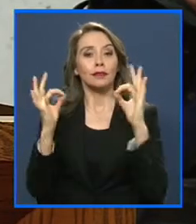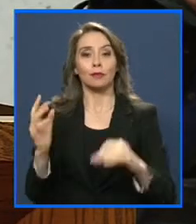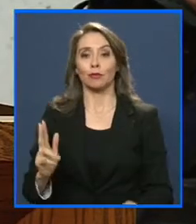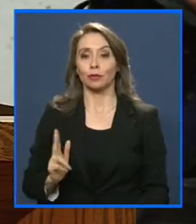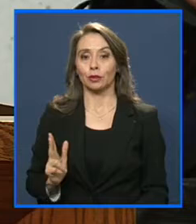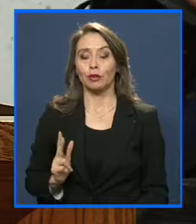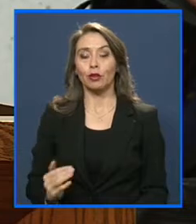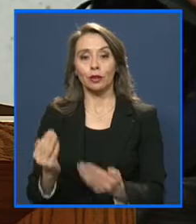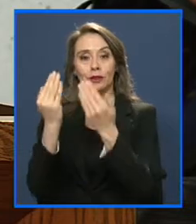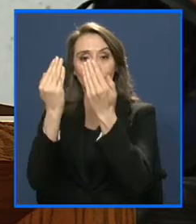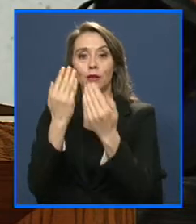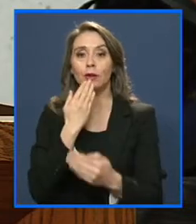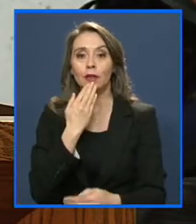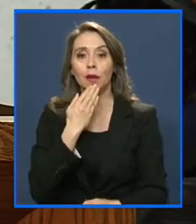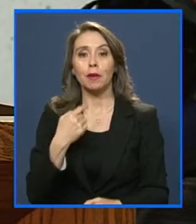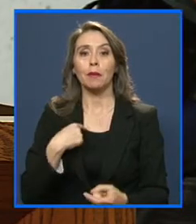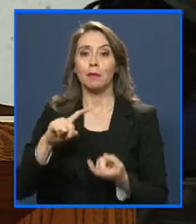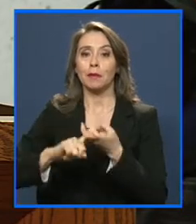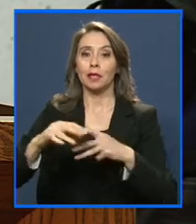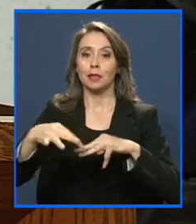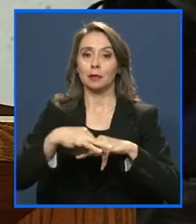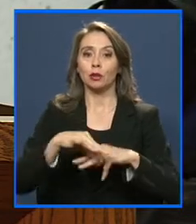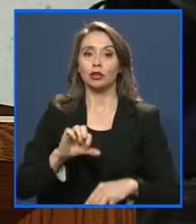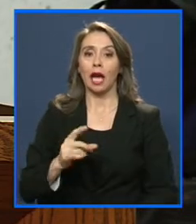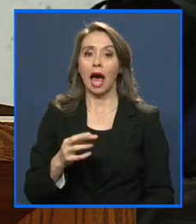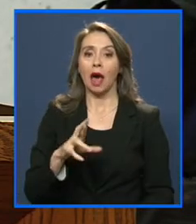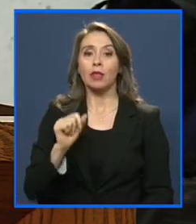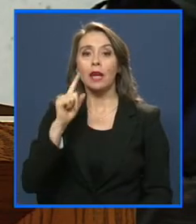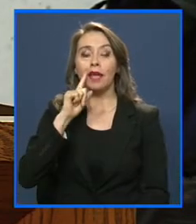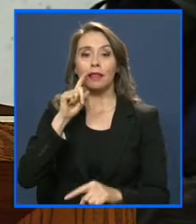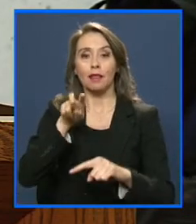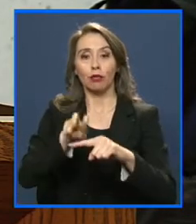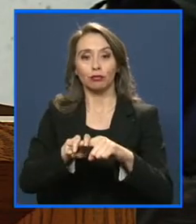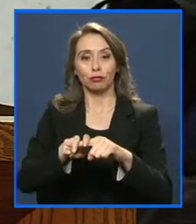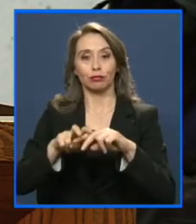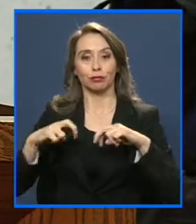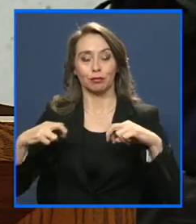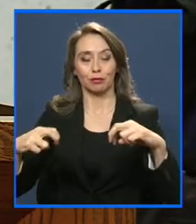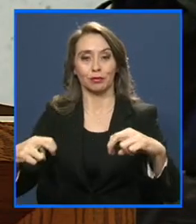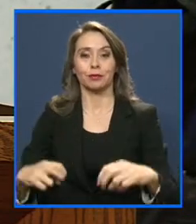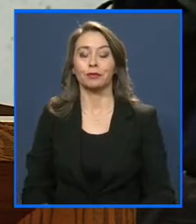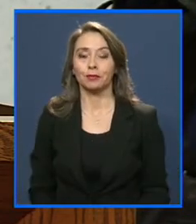saludo también a mi señora andrea que se encuentra entre los presentes